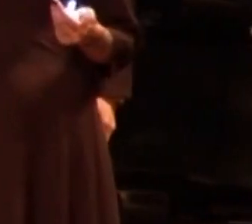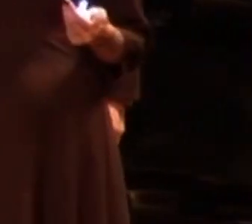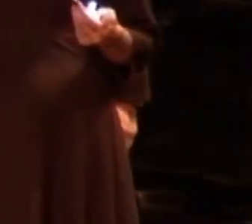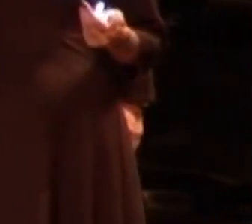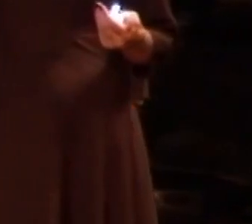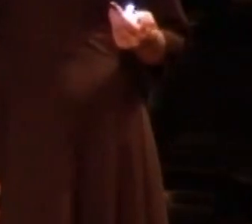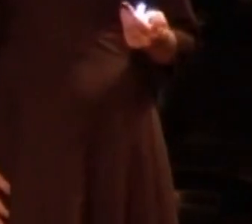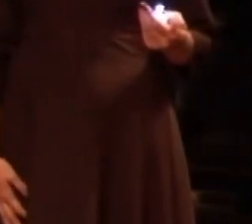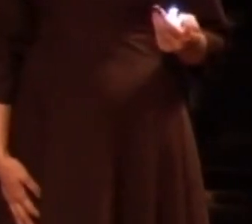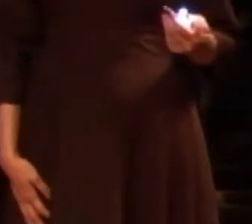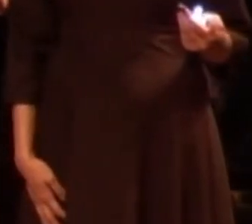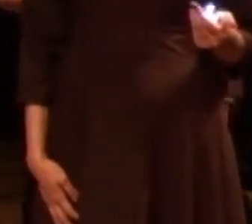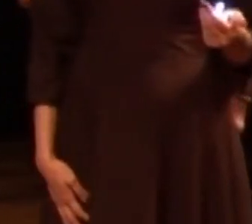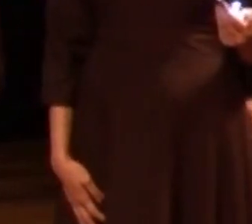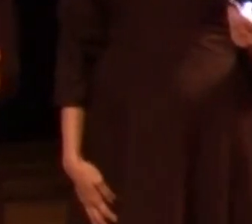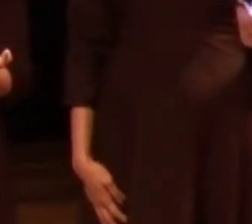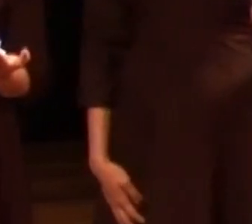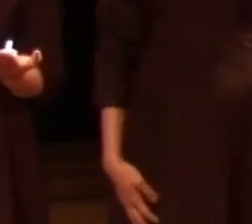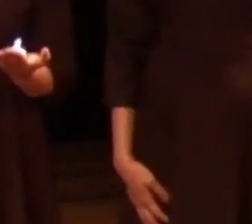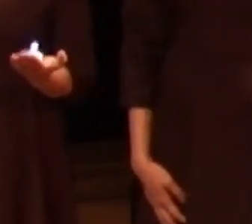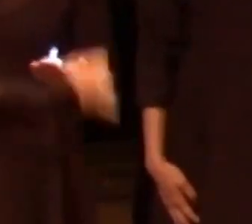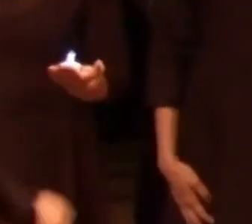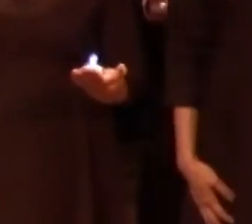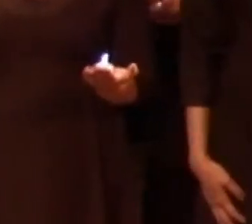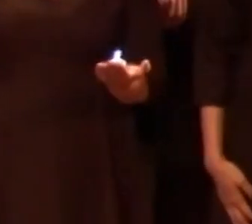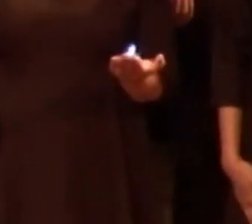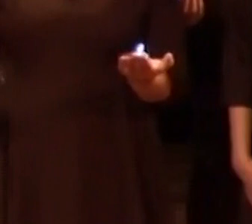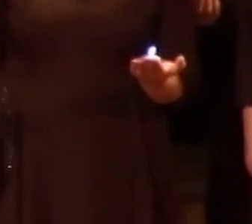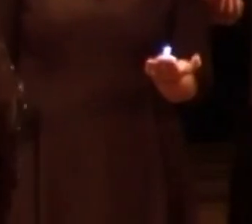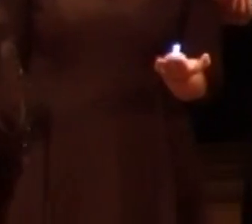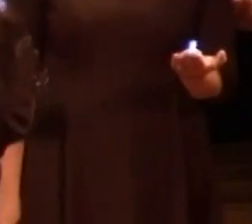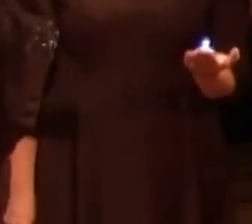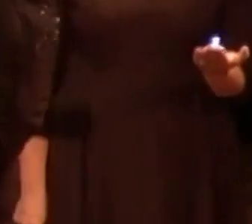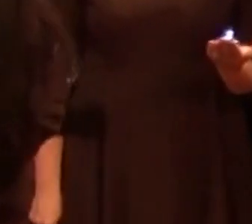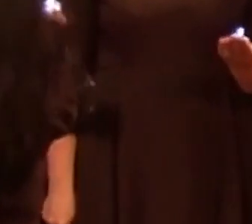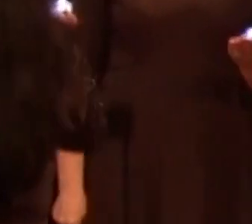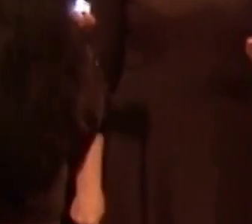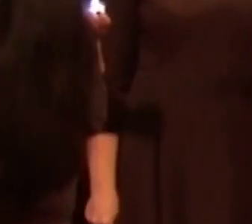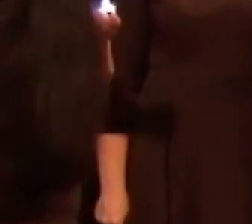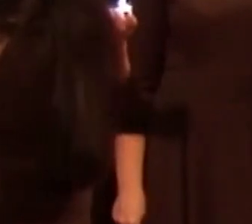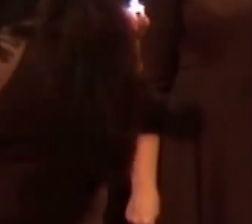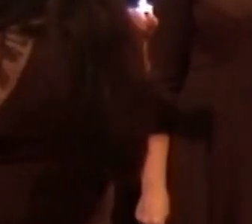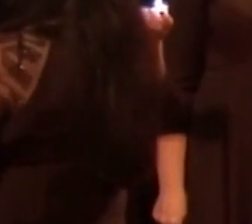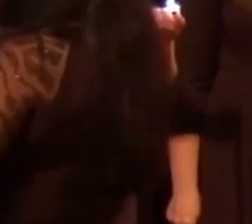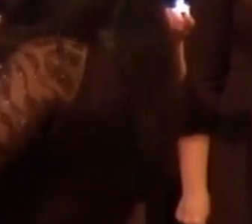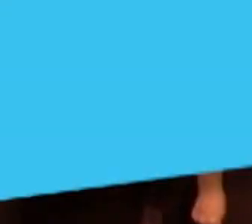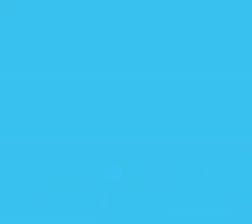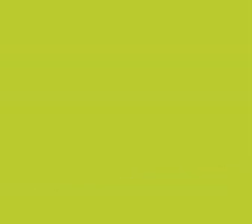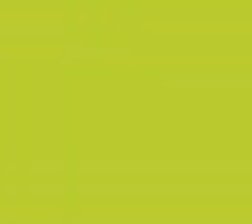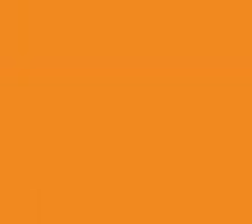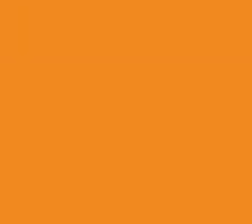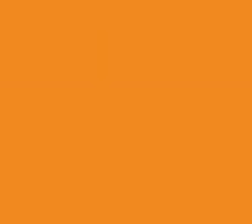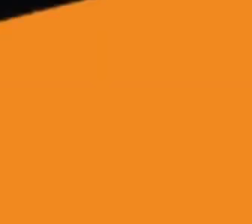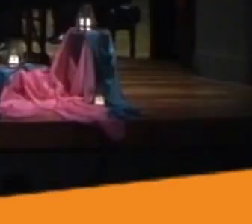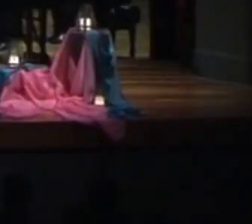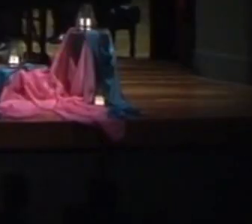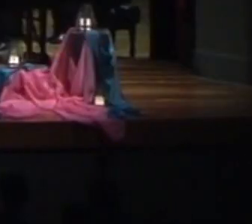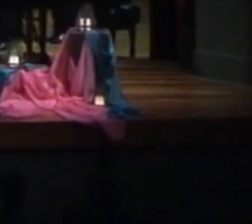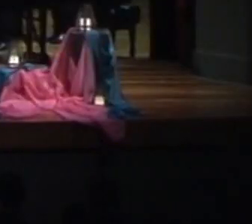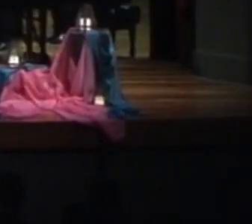Uno de los coros con más trayectoria en nuestro país nos ofrece un hermoso concierto en celebración de su